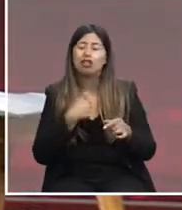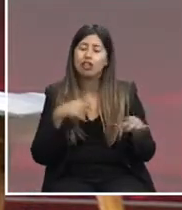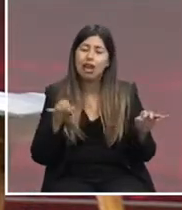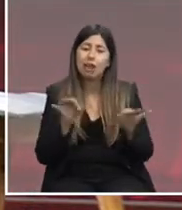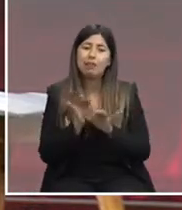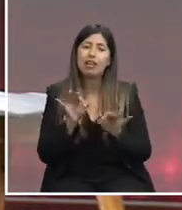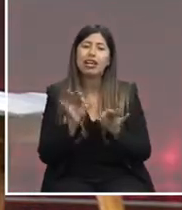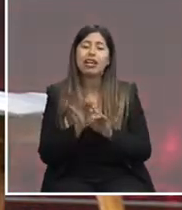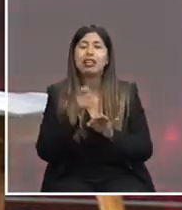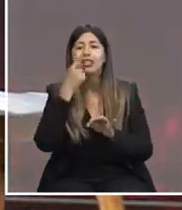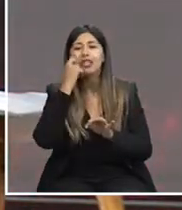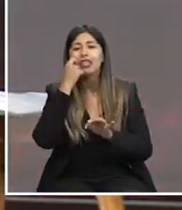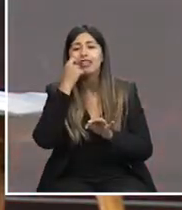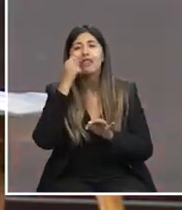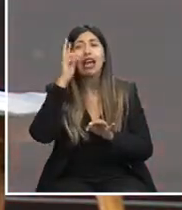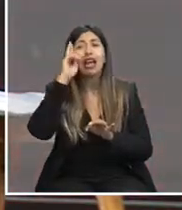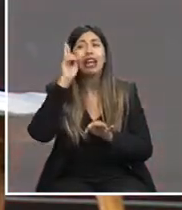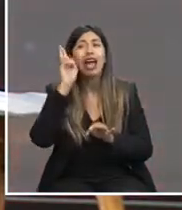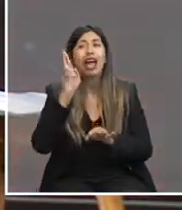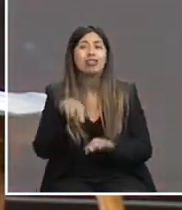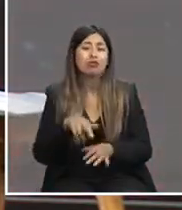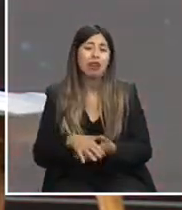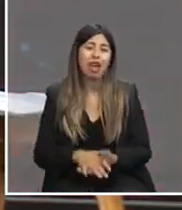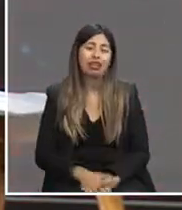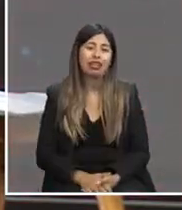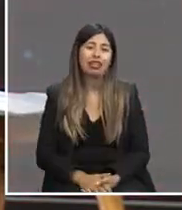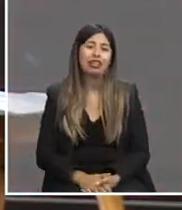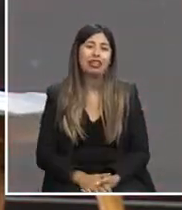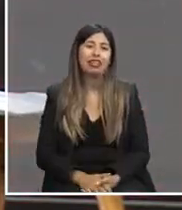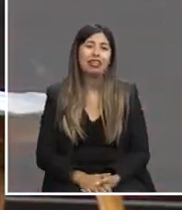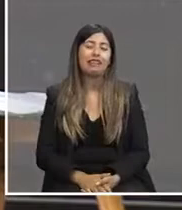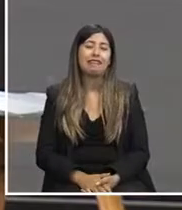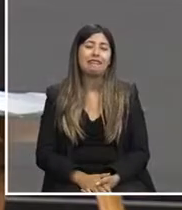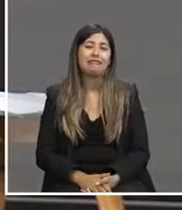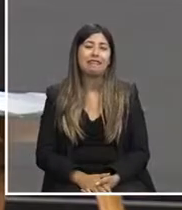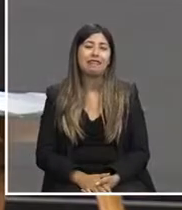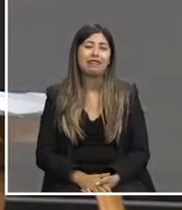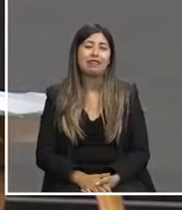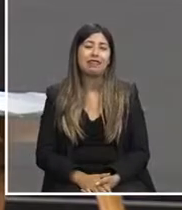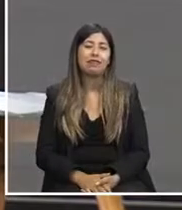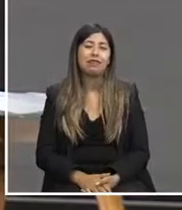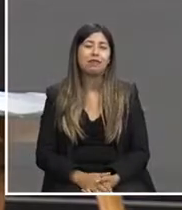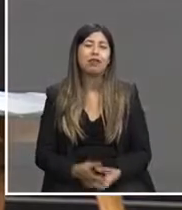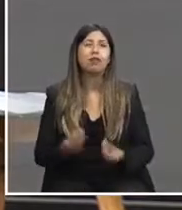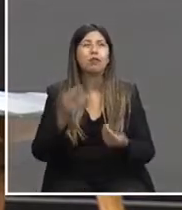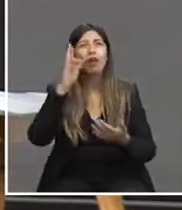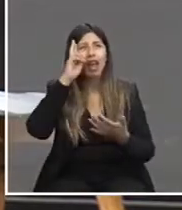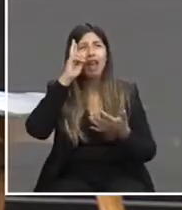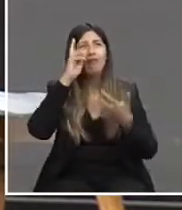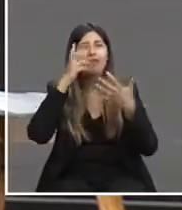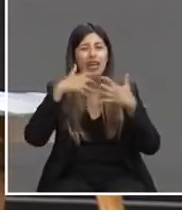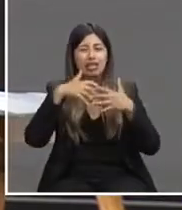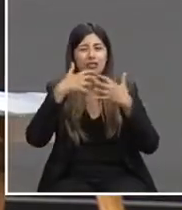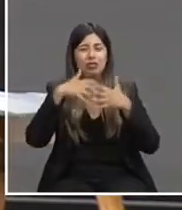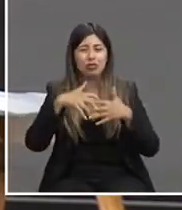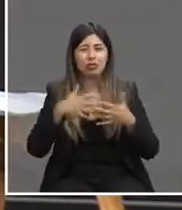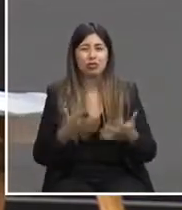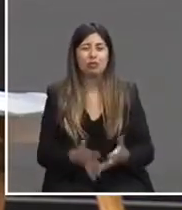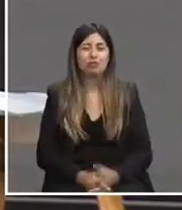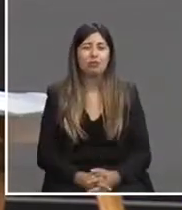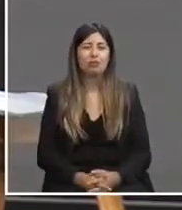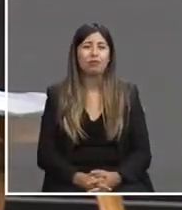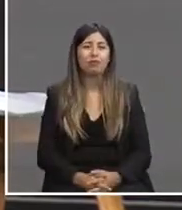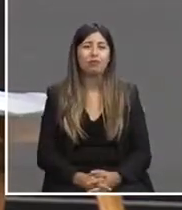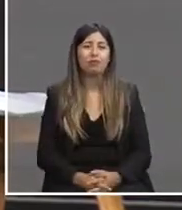todas maneras como un fenómeno racional, como un fenómeno de reflexión, ¿verdad? Como una